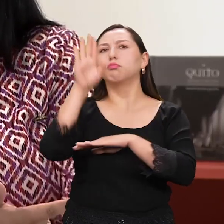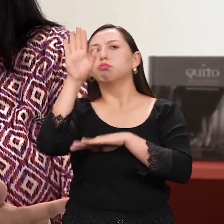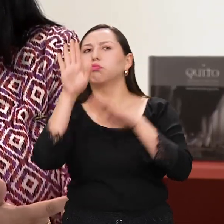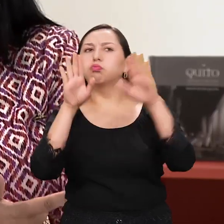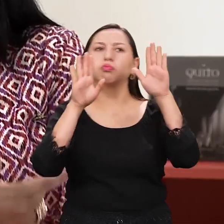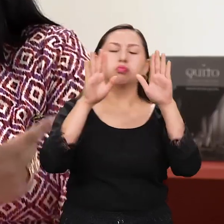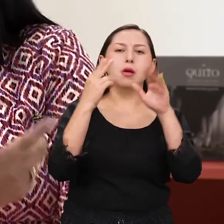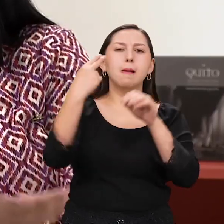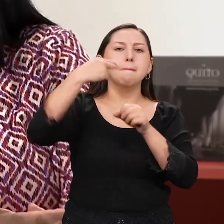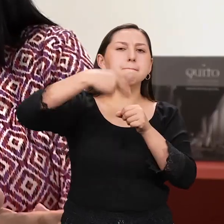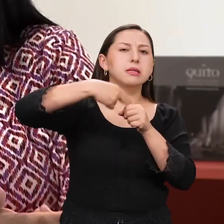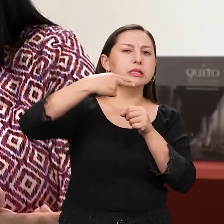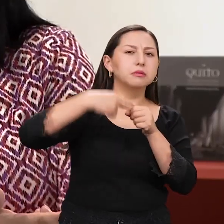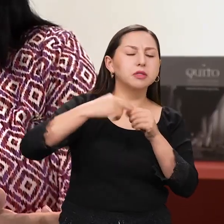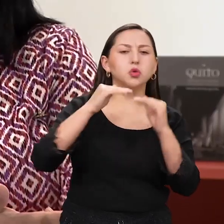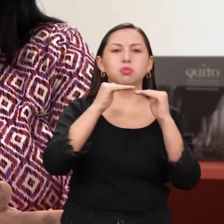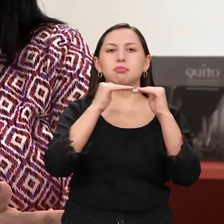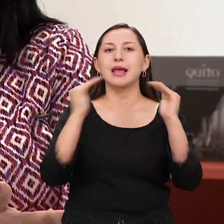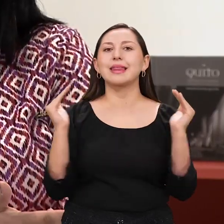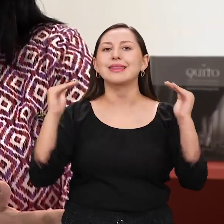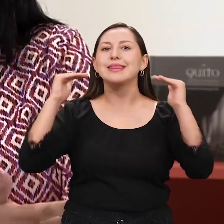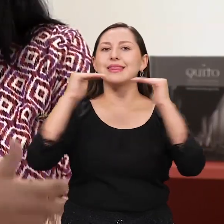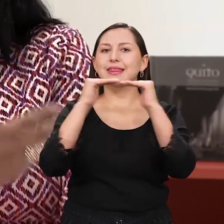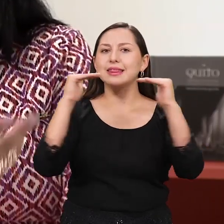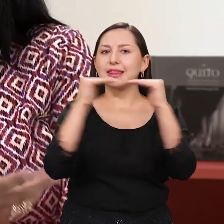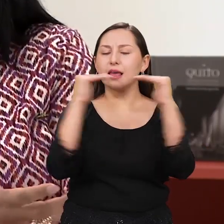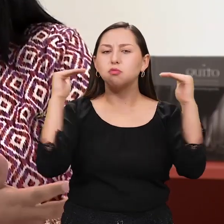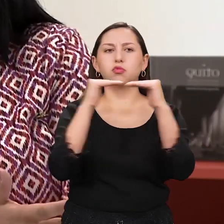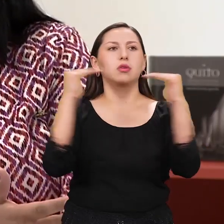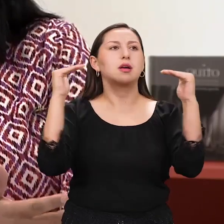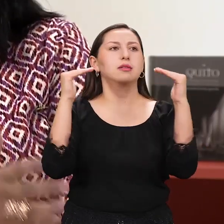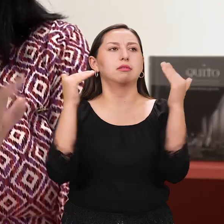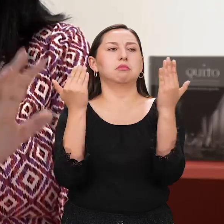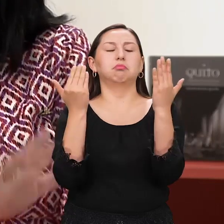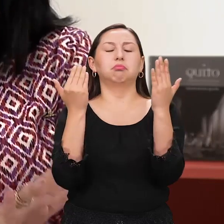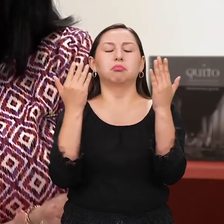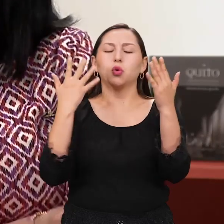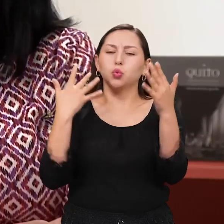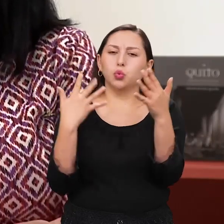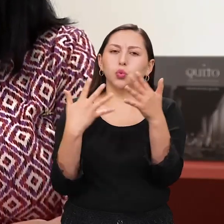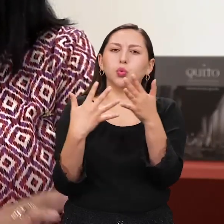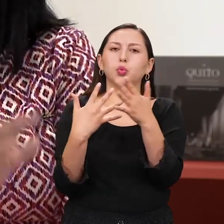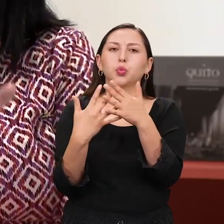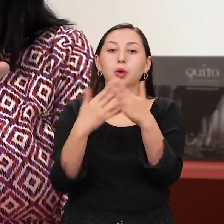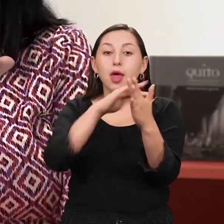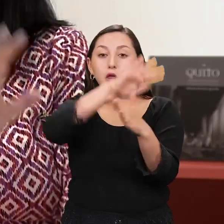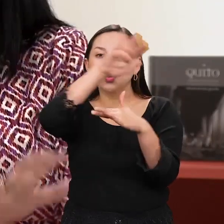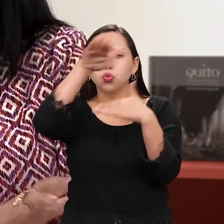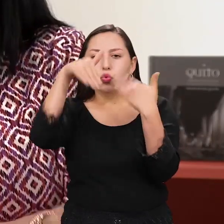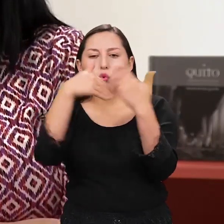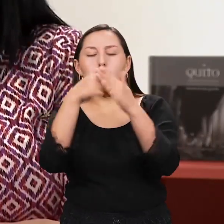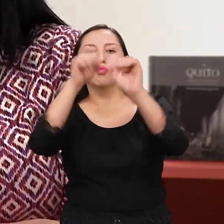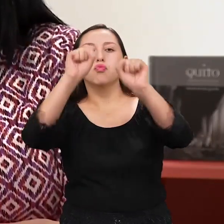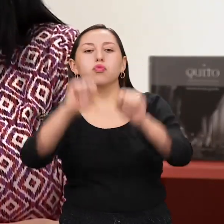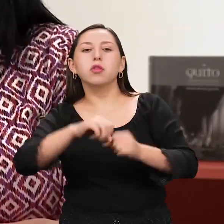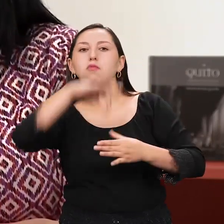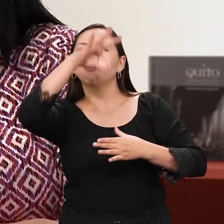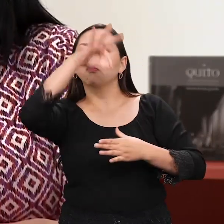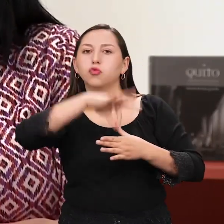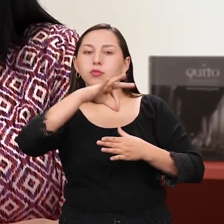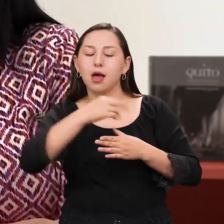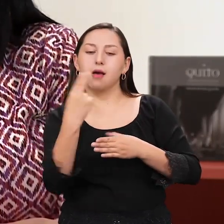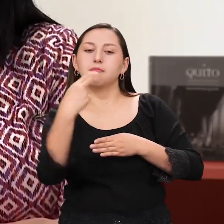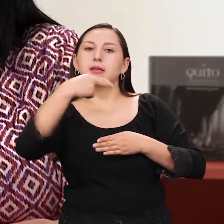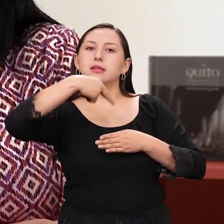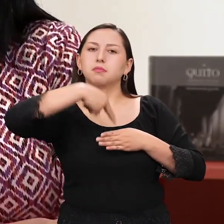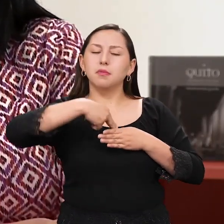la conversación, a la democracia en el tiempo que vivimos. No digo que no sea así, hay un potencial importante en